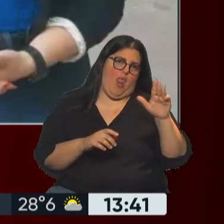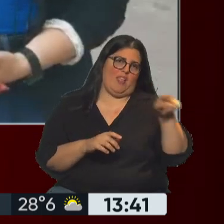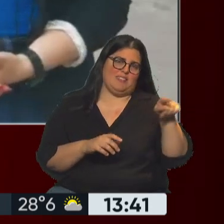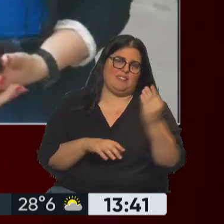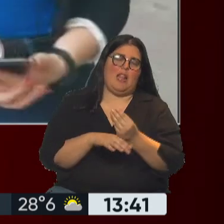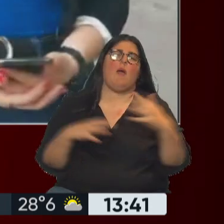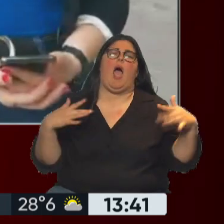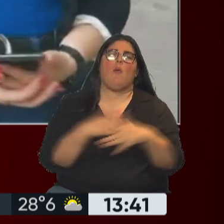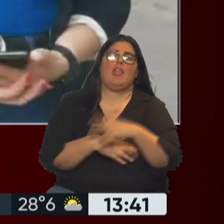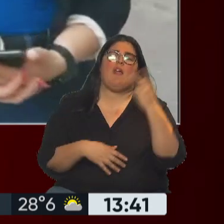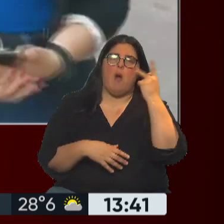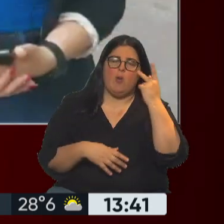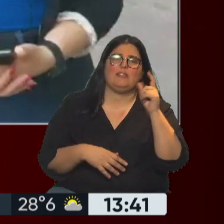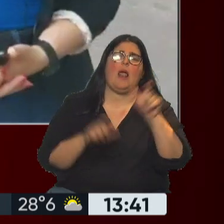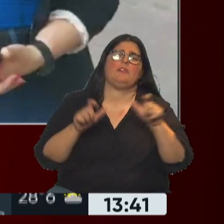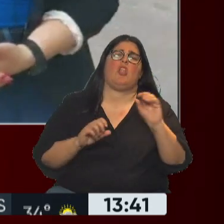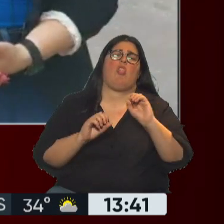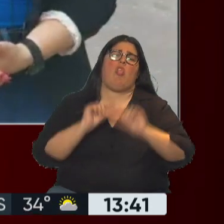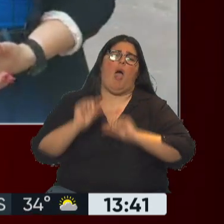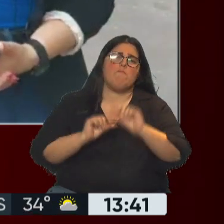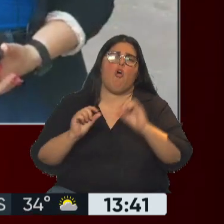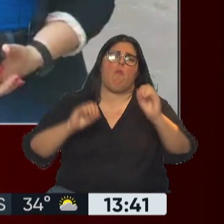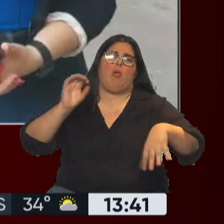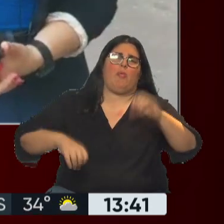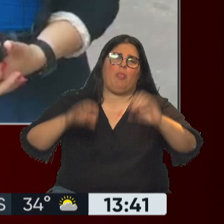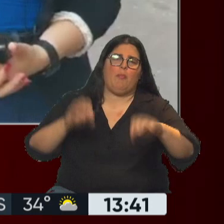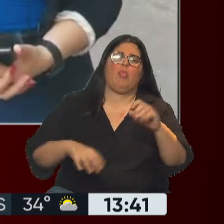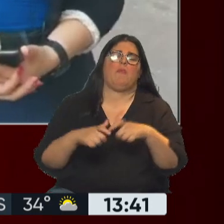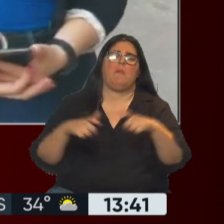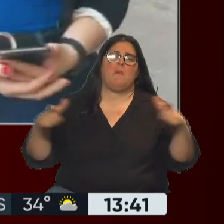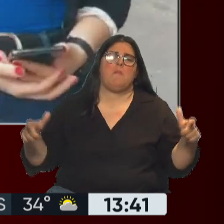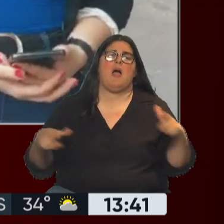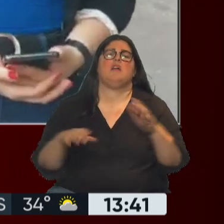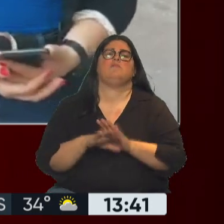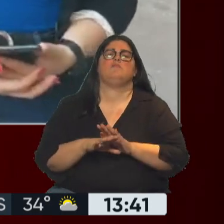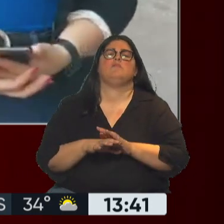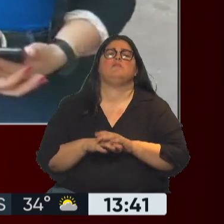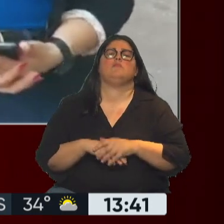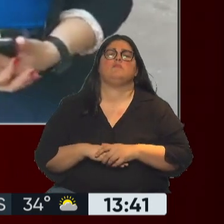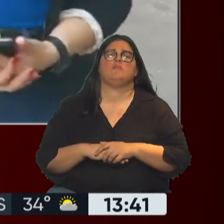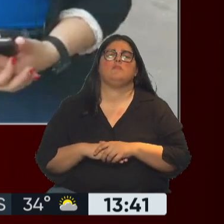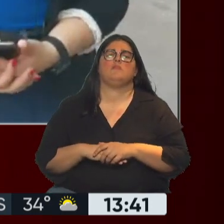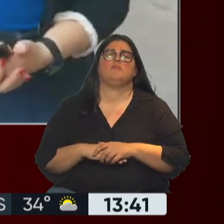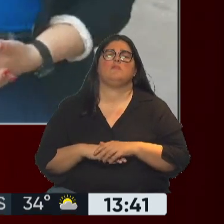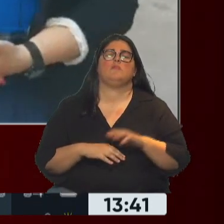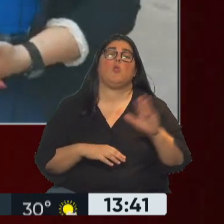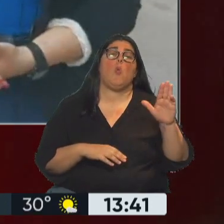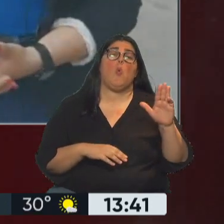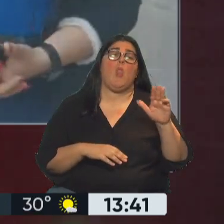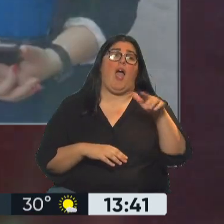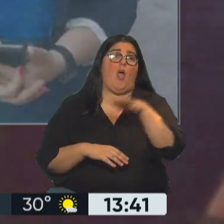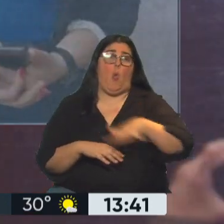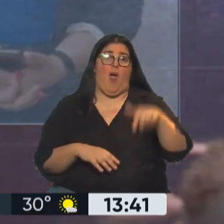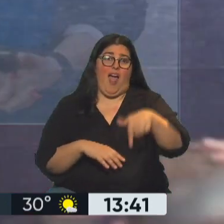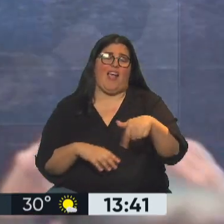San Pablo. Y la gente va llegando a poco, las calles van tomando ese color de una ciudad en donde Lula es el favorito.